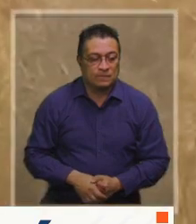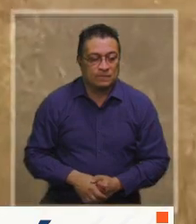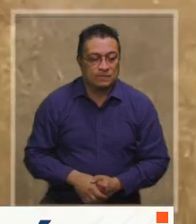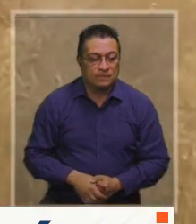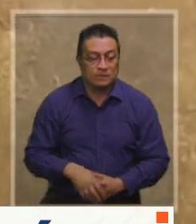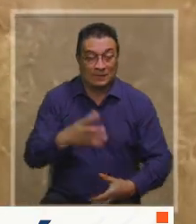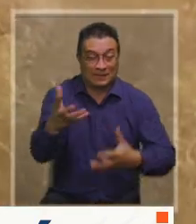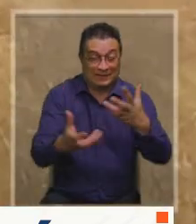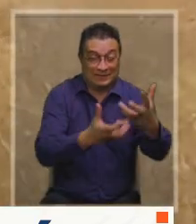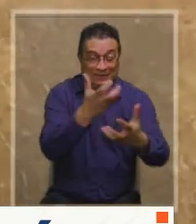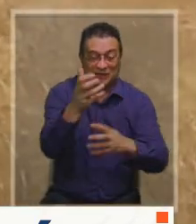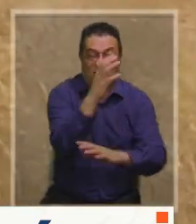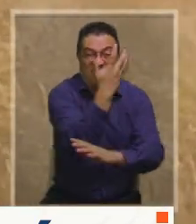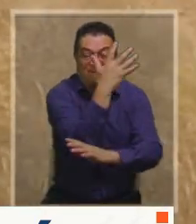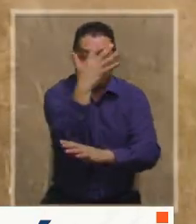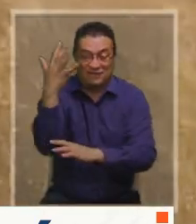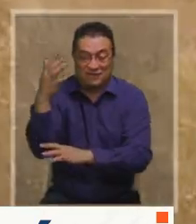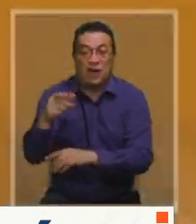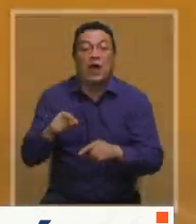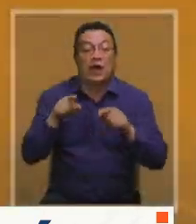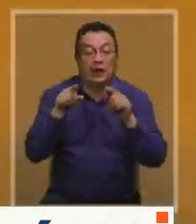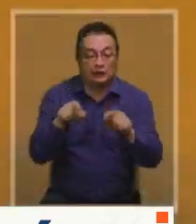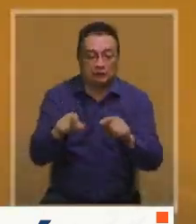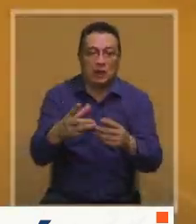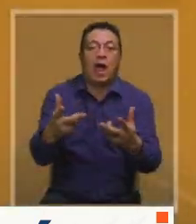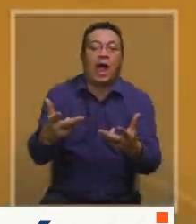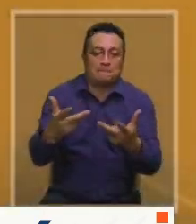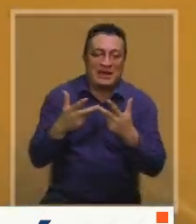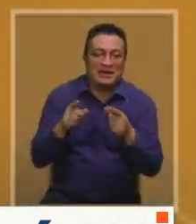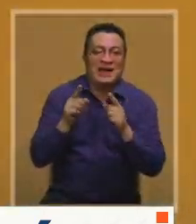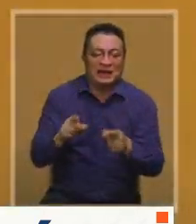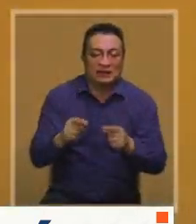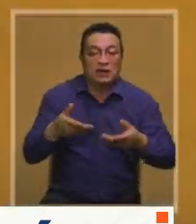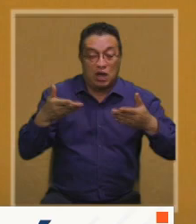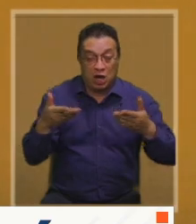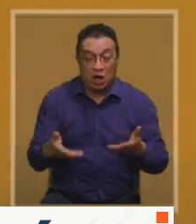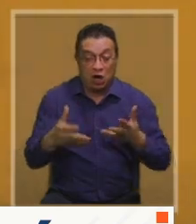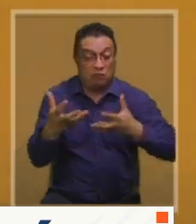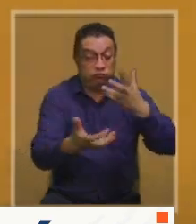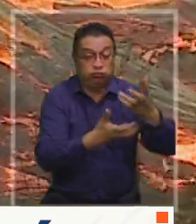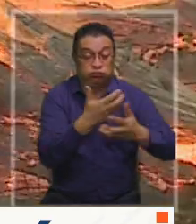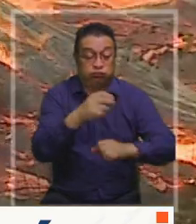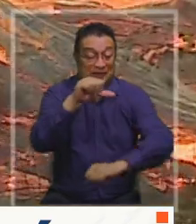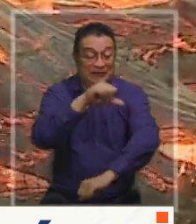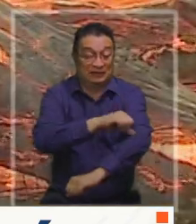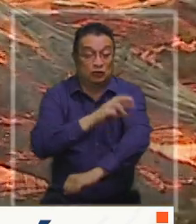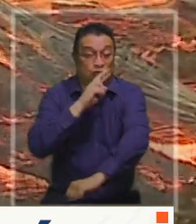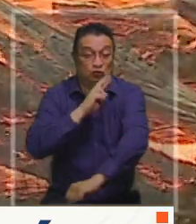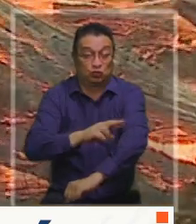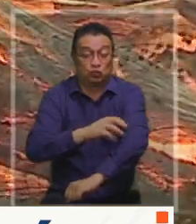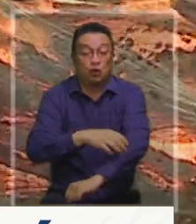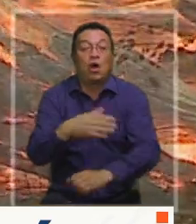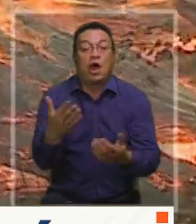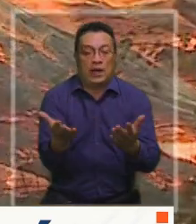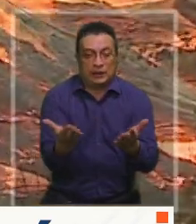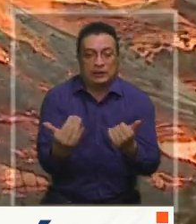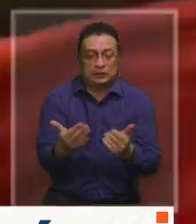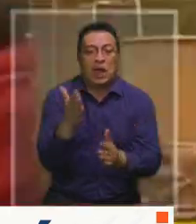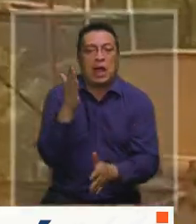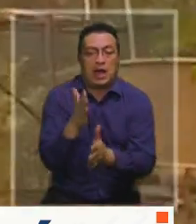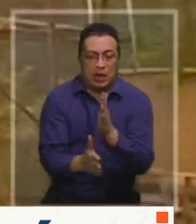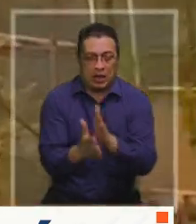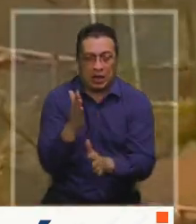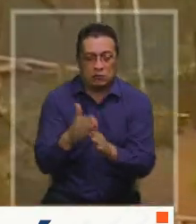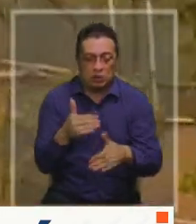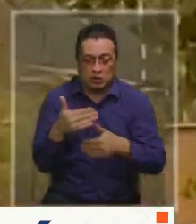Los incendios forestales son una de esas amenazas. Los actuales siniestros en el centro-sur del país requerirán de un rápido proceso